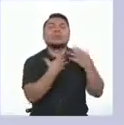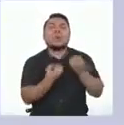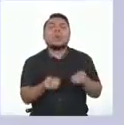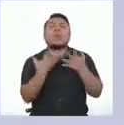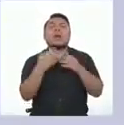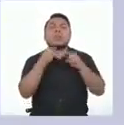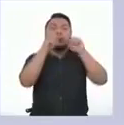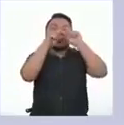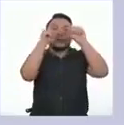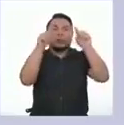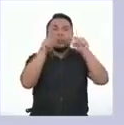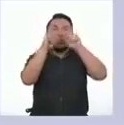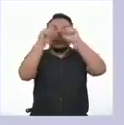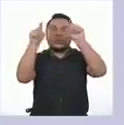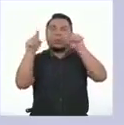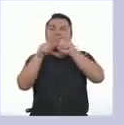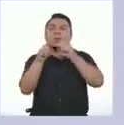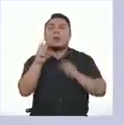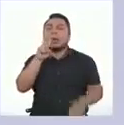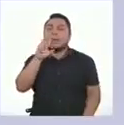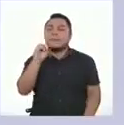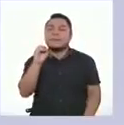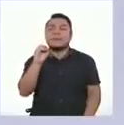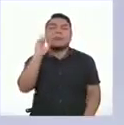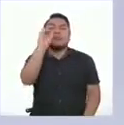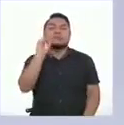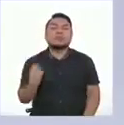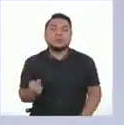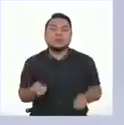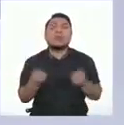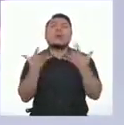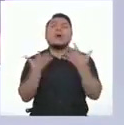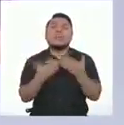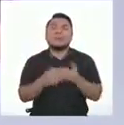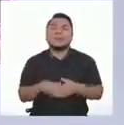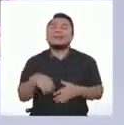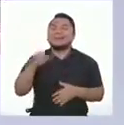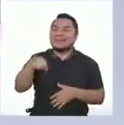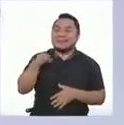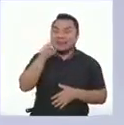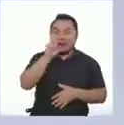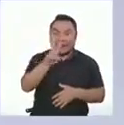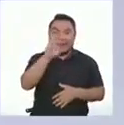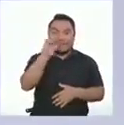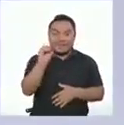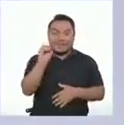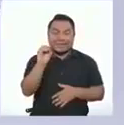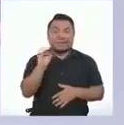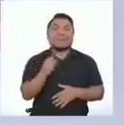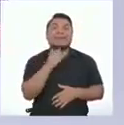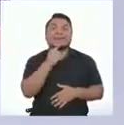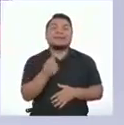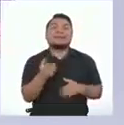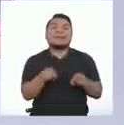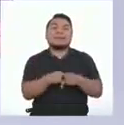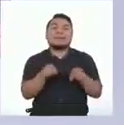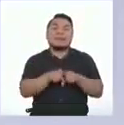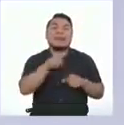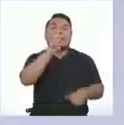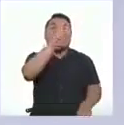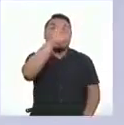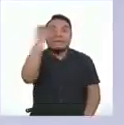cuántos cuadraditos equivalen al 20%? Sí, profesora. Los 20 cuadraditos equivalen al